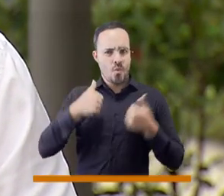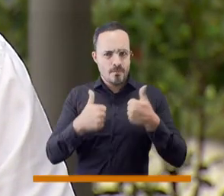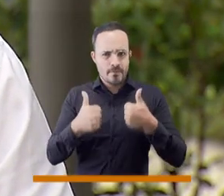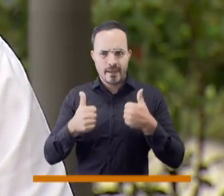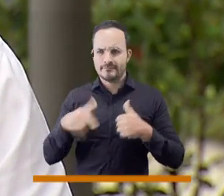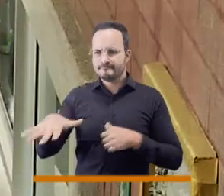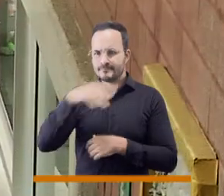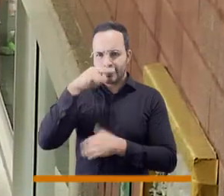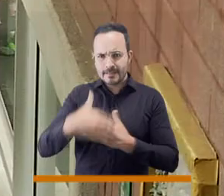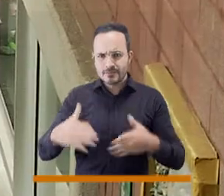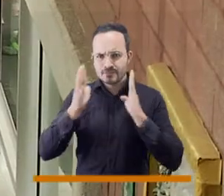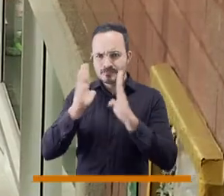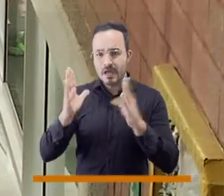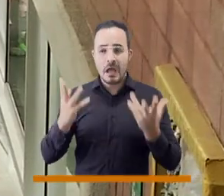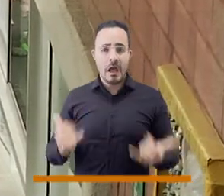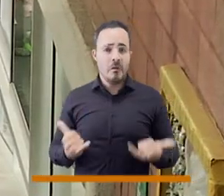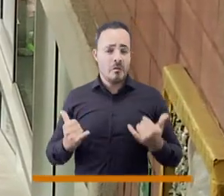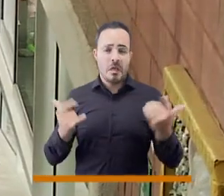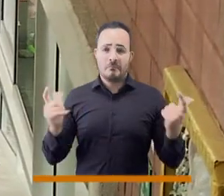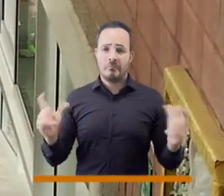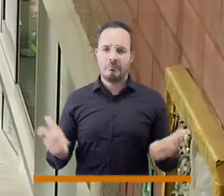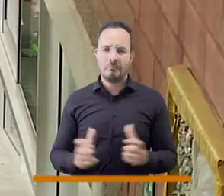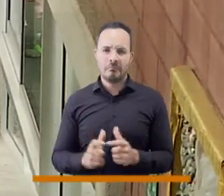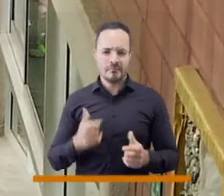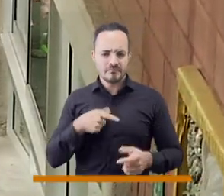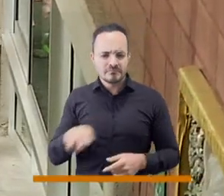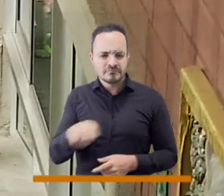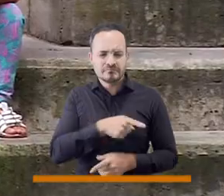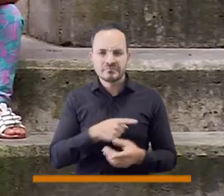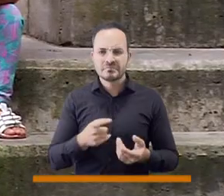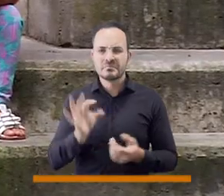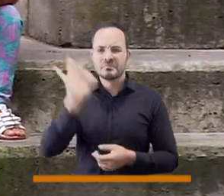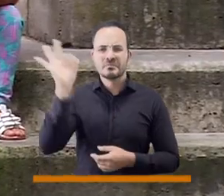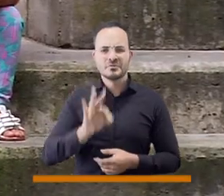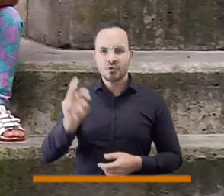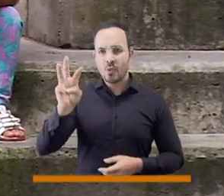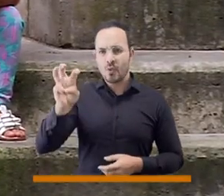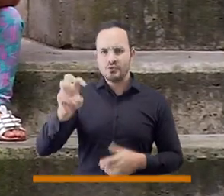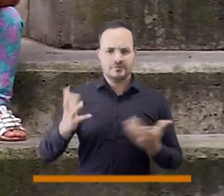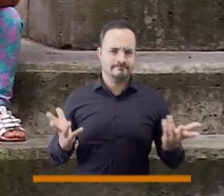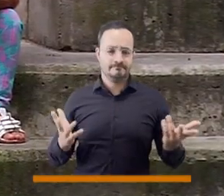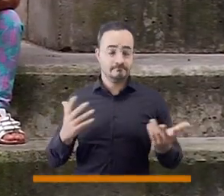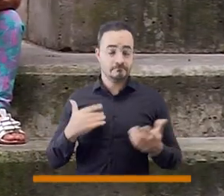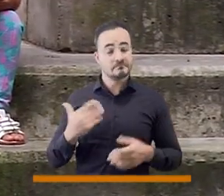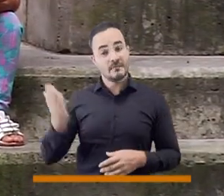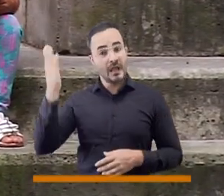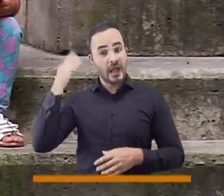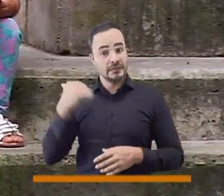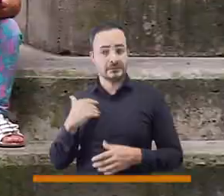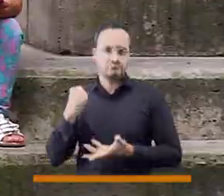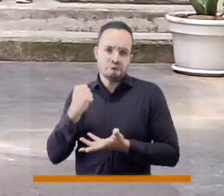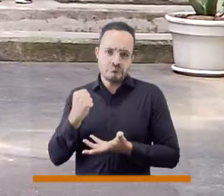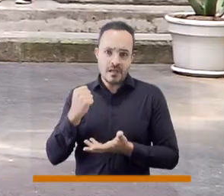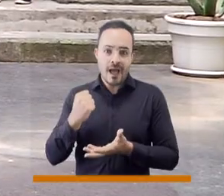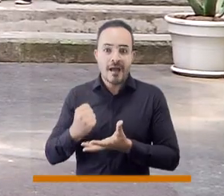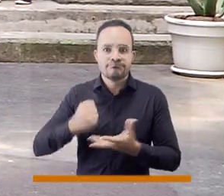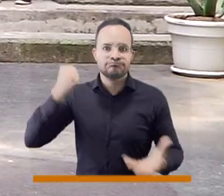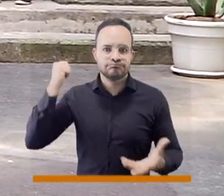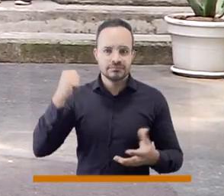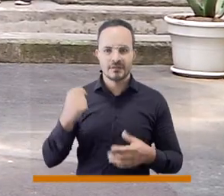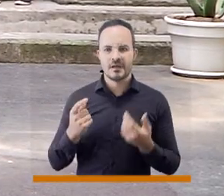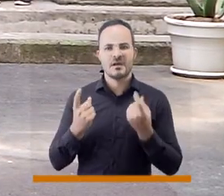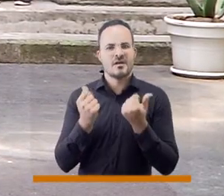muy importante de nutrición infantil. En este momento tenemos una cifra casi del 8%. A Buen Comienzo, Juan, nosotros le doblamos